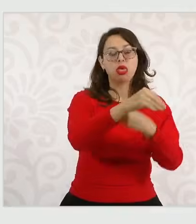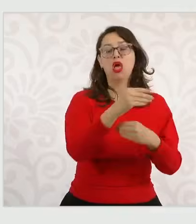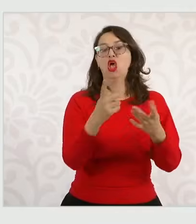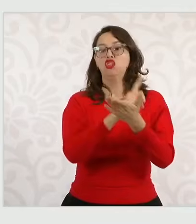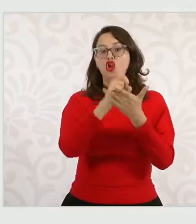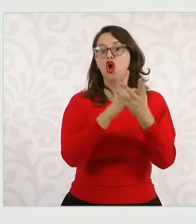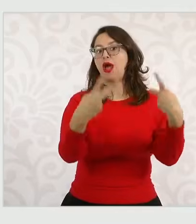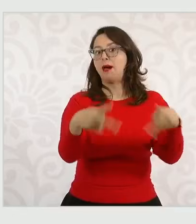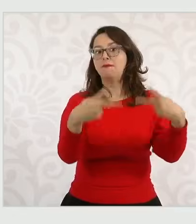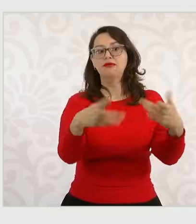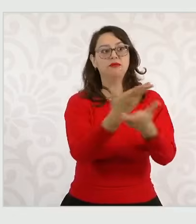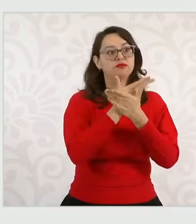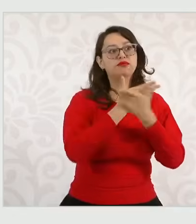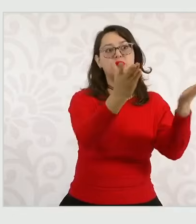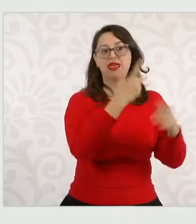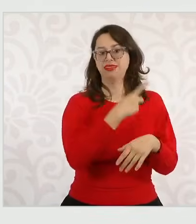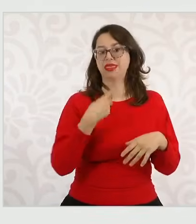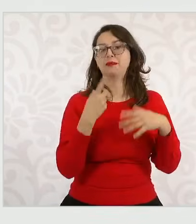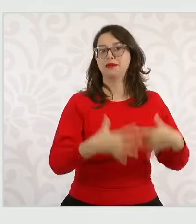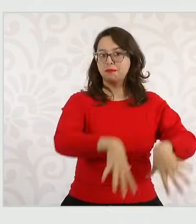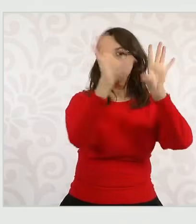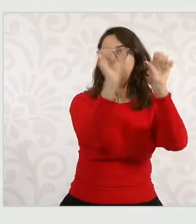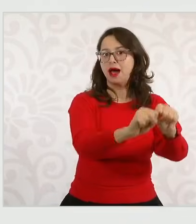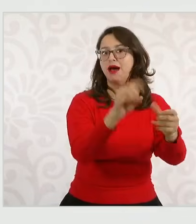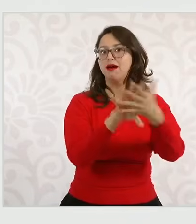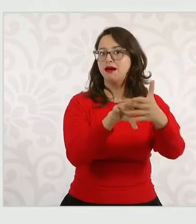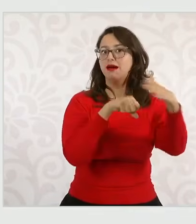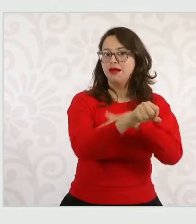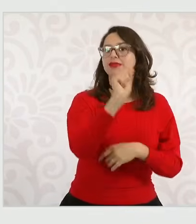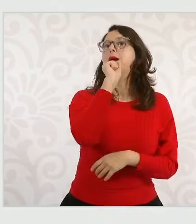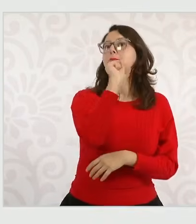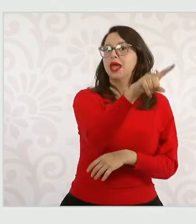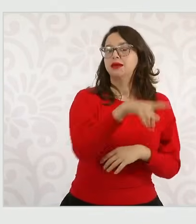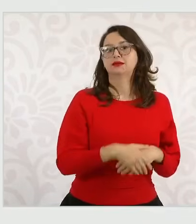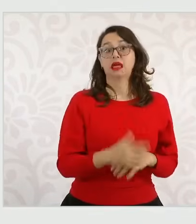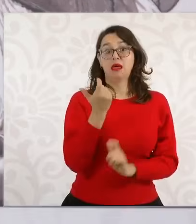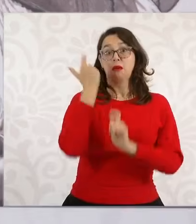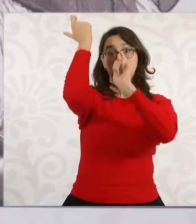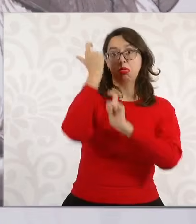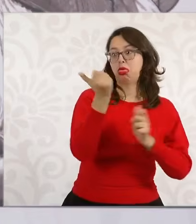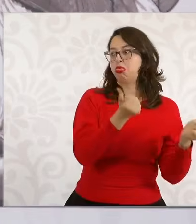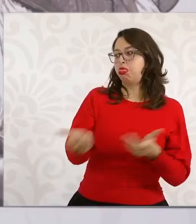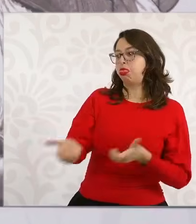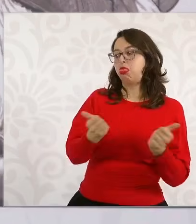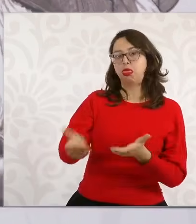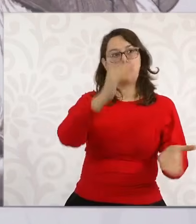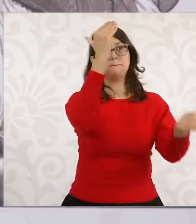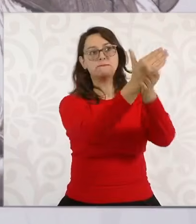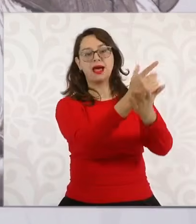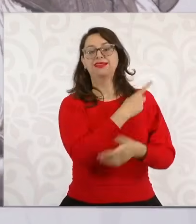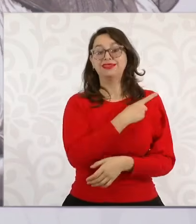Ellos tienen que detener el tráfico de armas de Estados Unidos a México. Y nosotros, nuestra